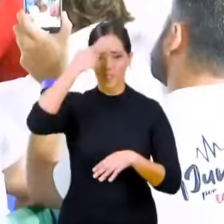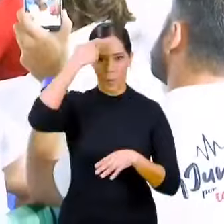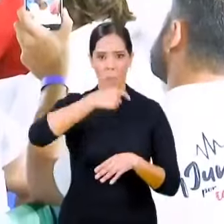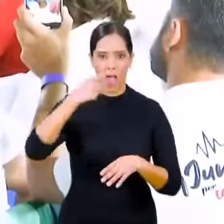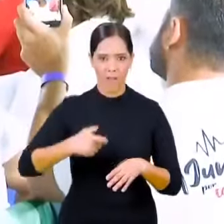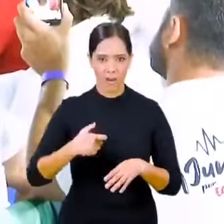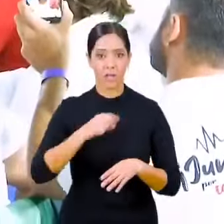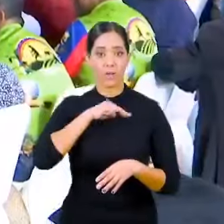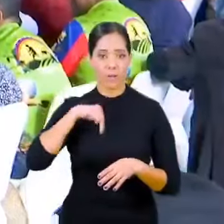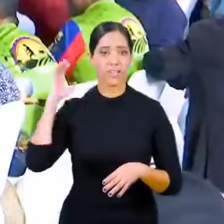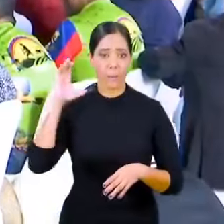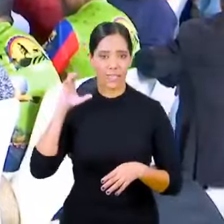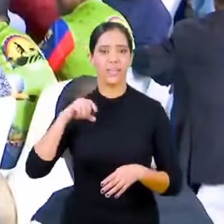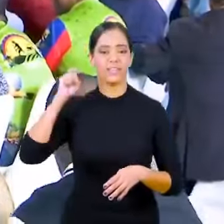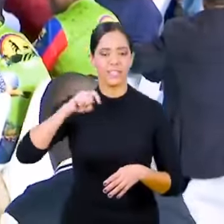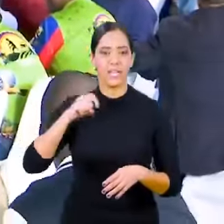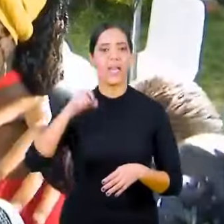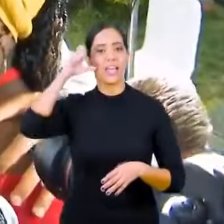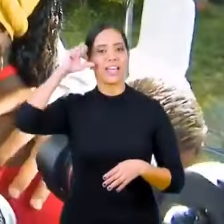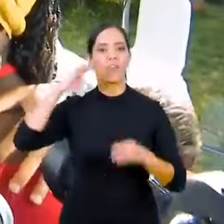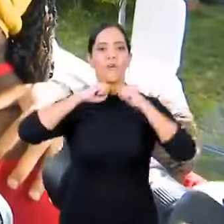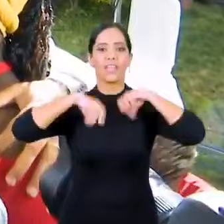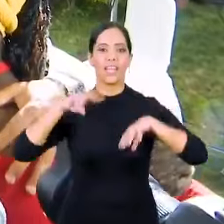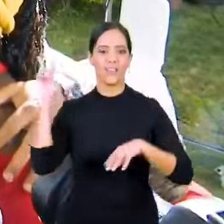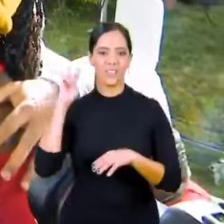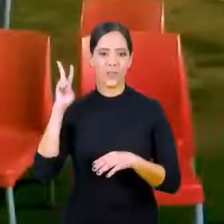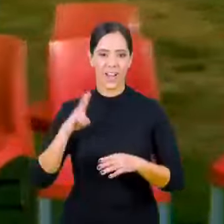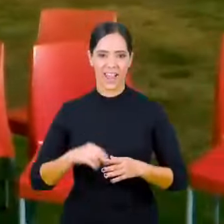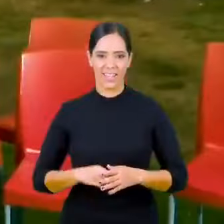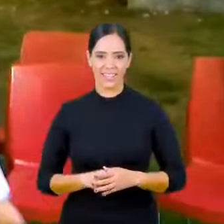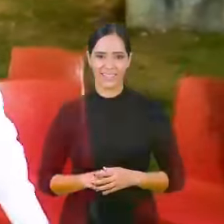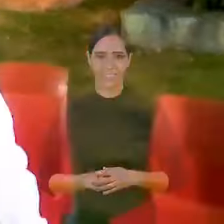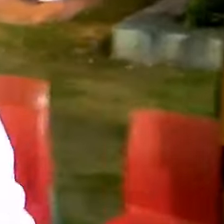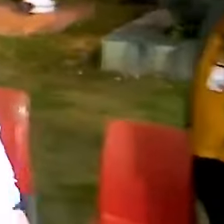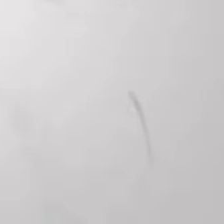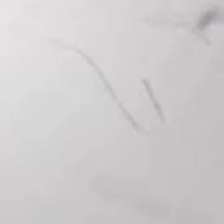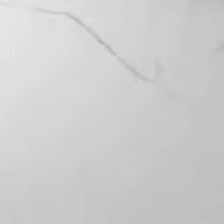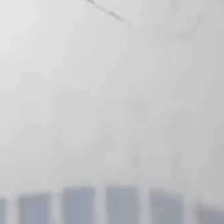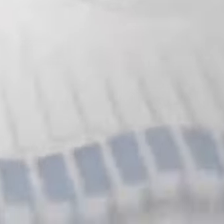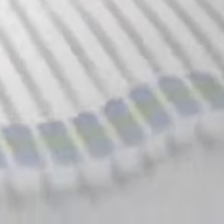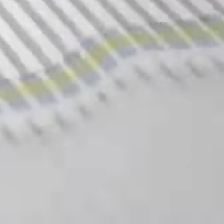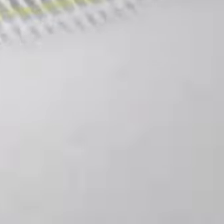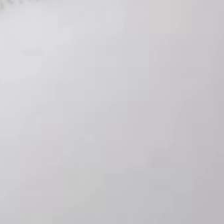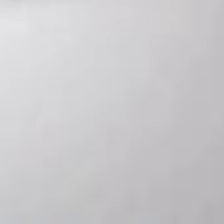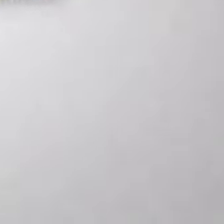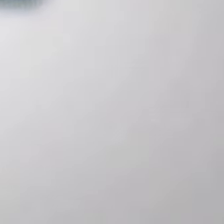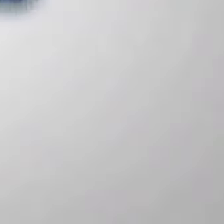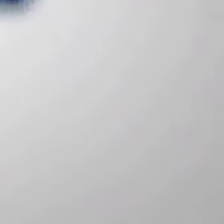porque nuestro pueblo y nuestra patria se lo merece. Que Dios bendiga a Venezuela.